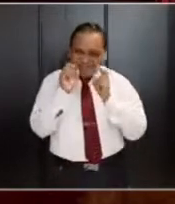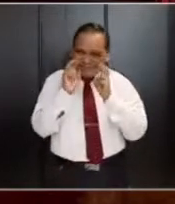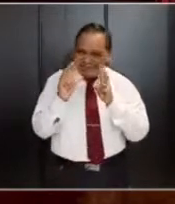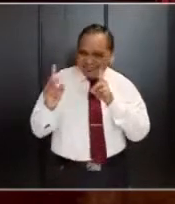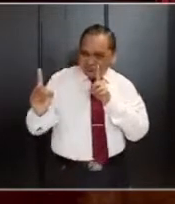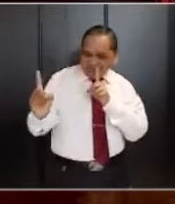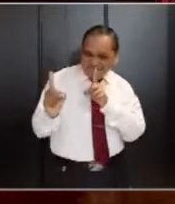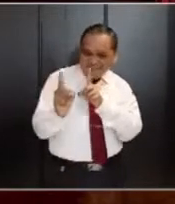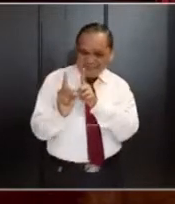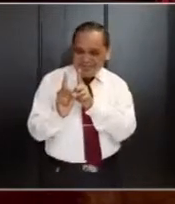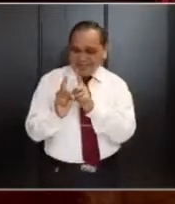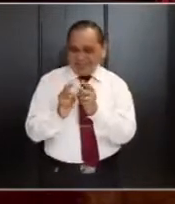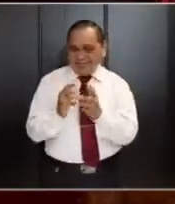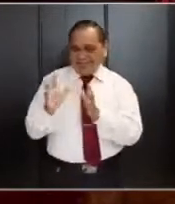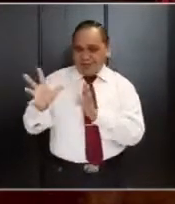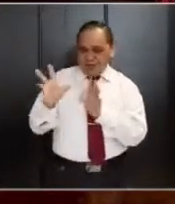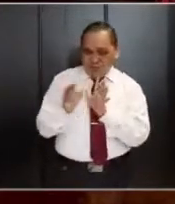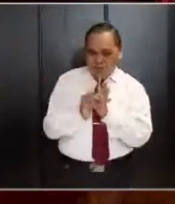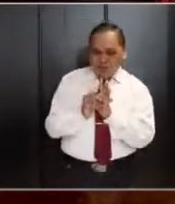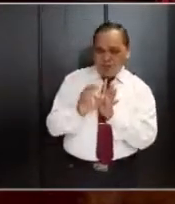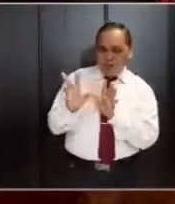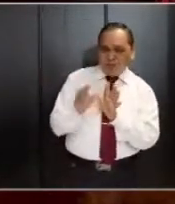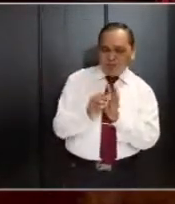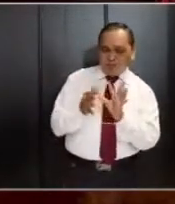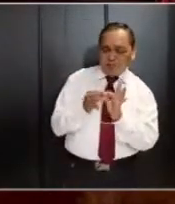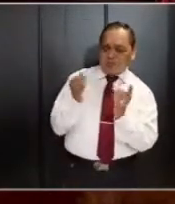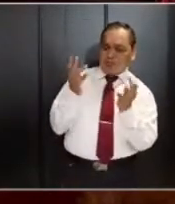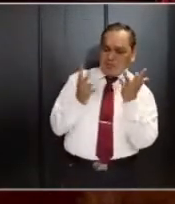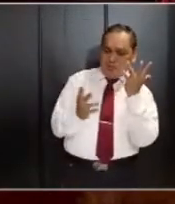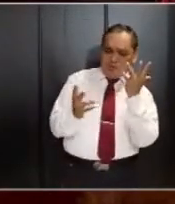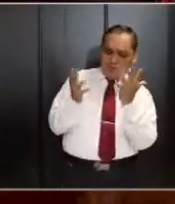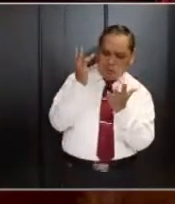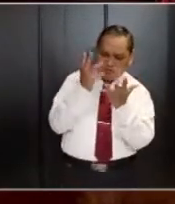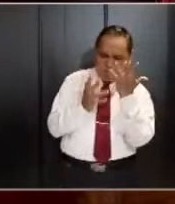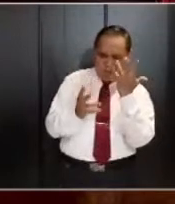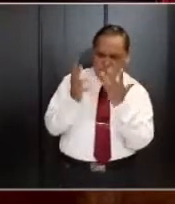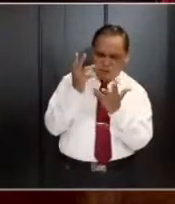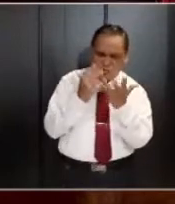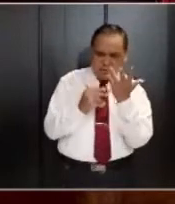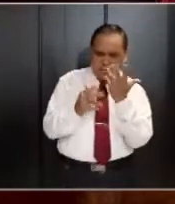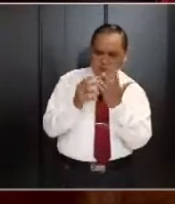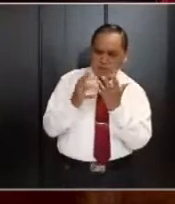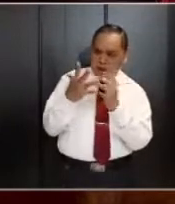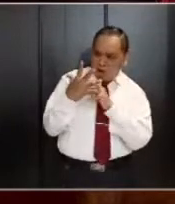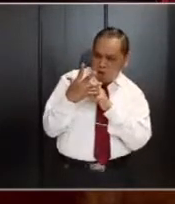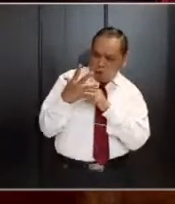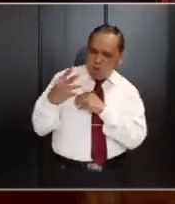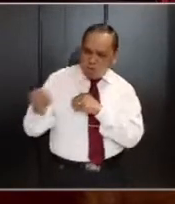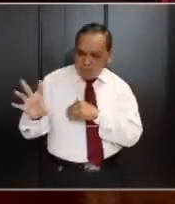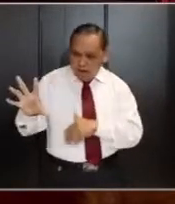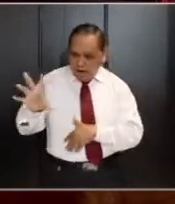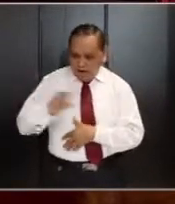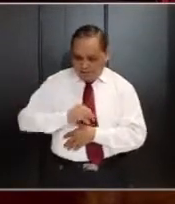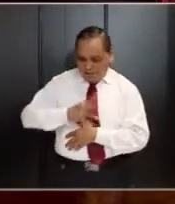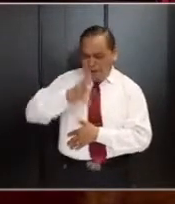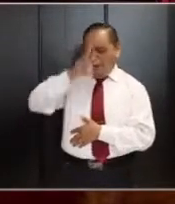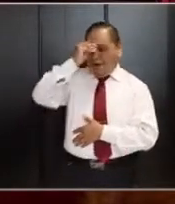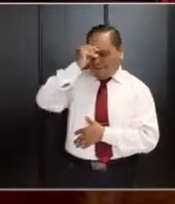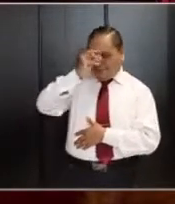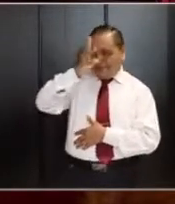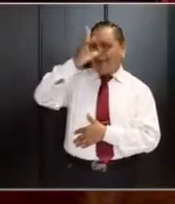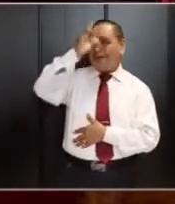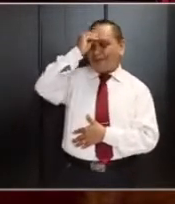estás retratando el alma, cada palabra que dice él, te la bebes, aprendes. Fue nuestra